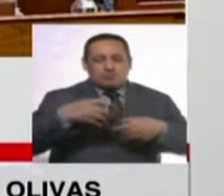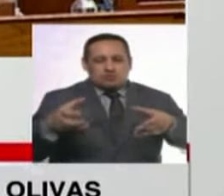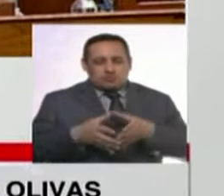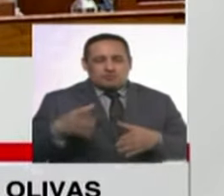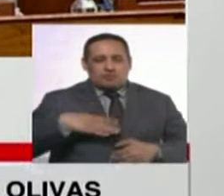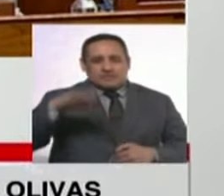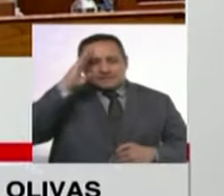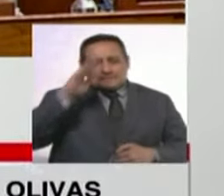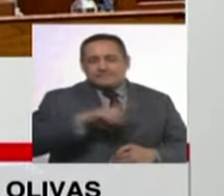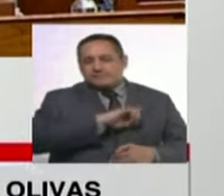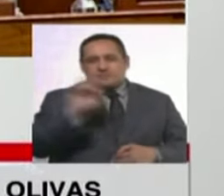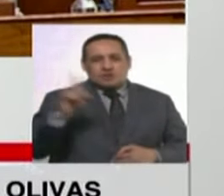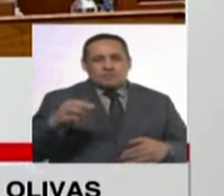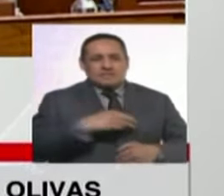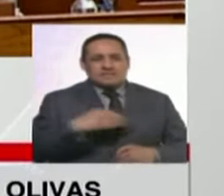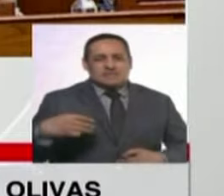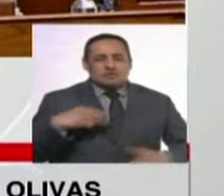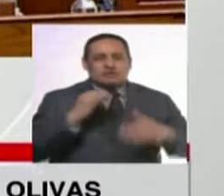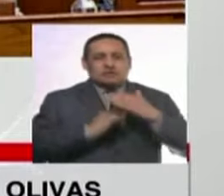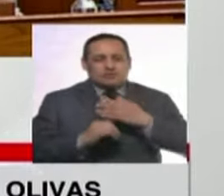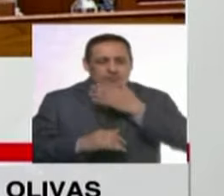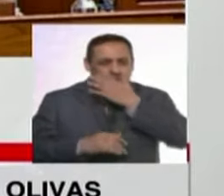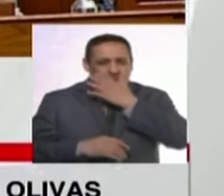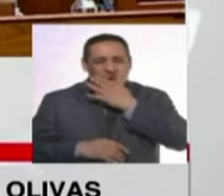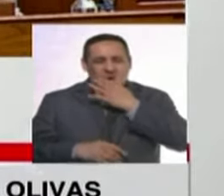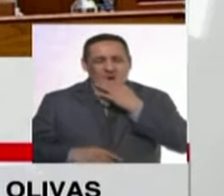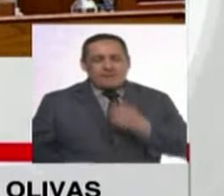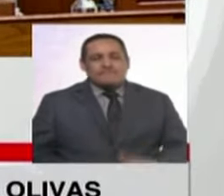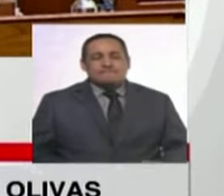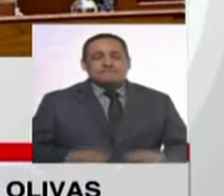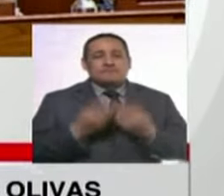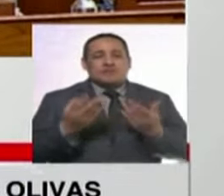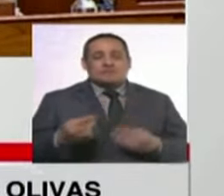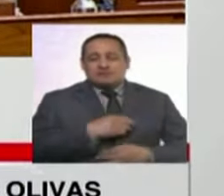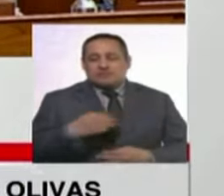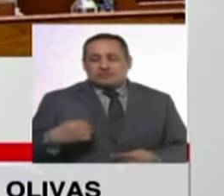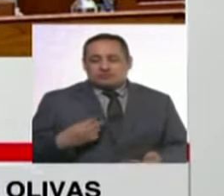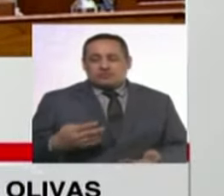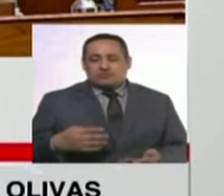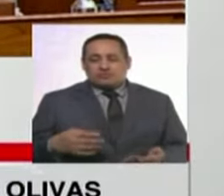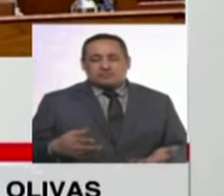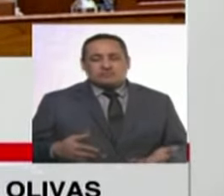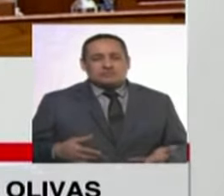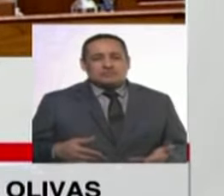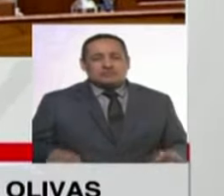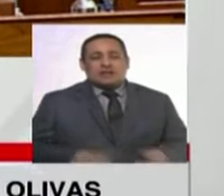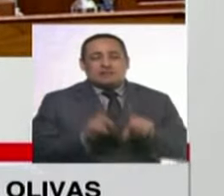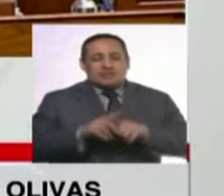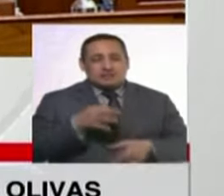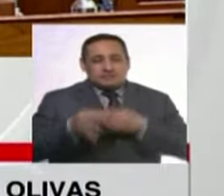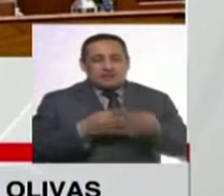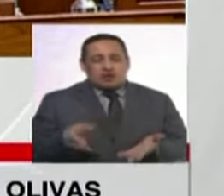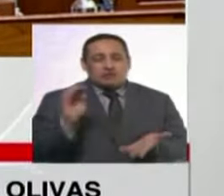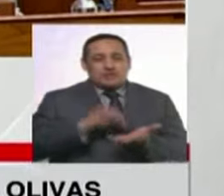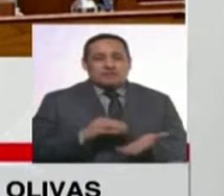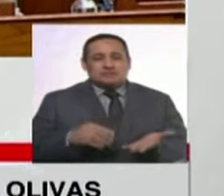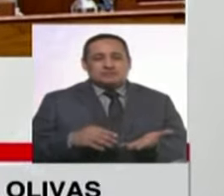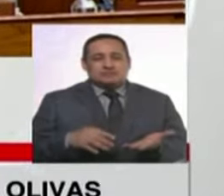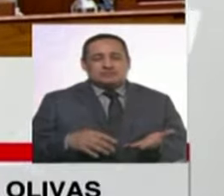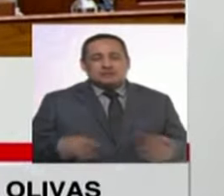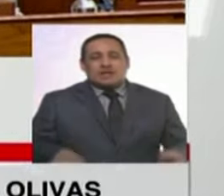policial y no el Ministerio del interior bueno señor ministro este recalcar acá una vez más